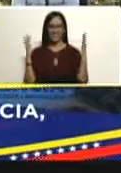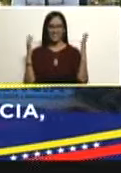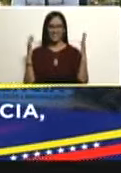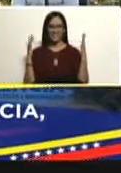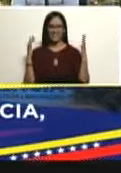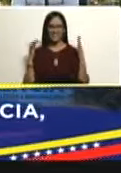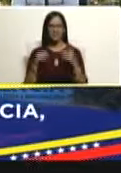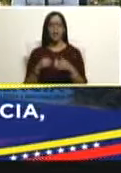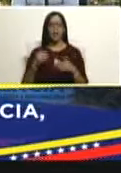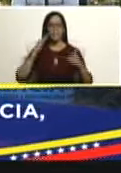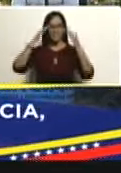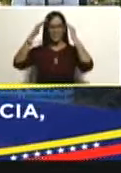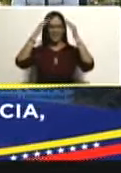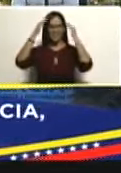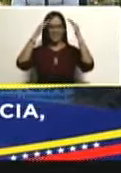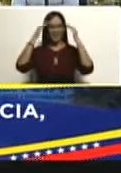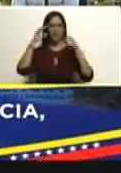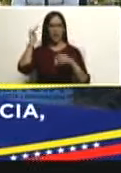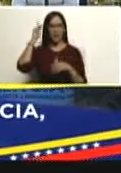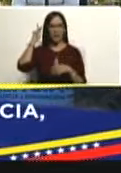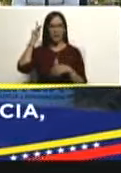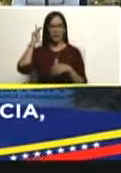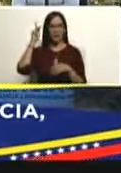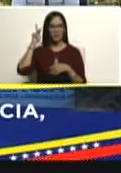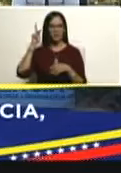Bueno, mi saludo a la profesora